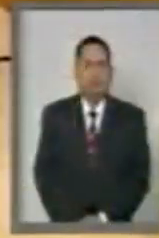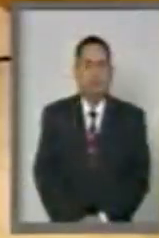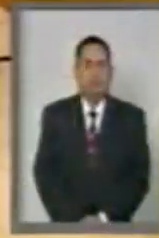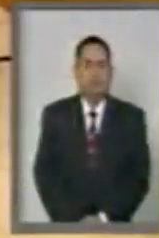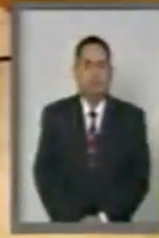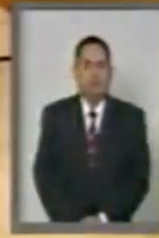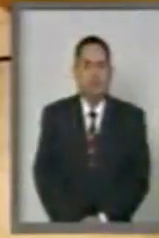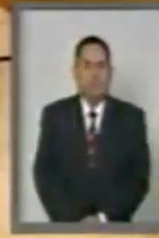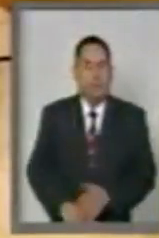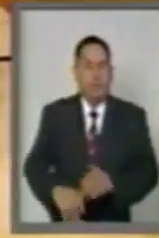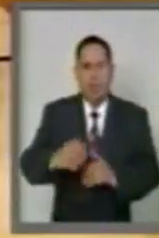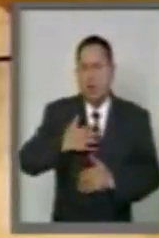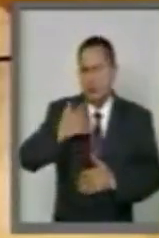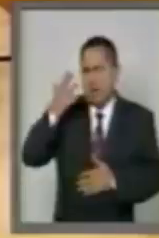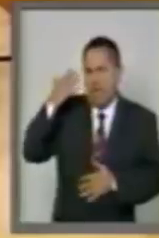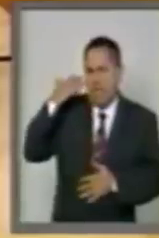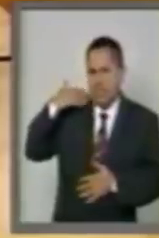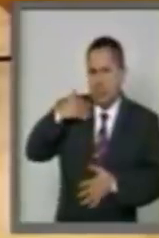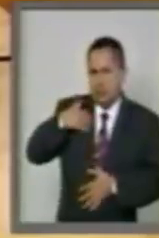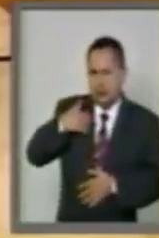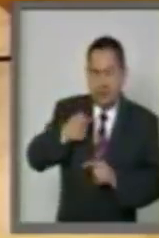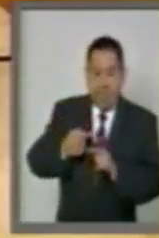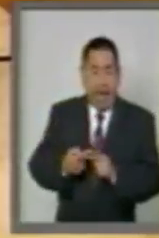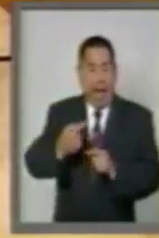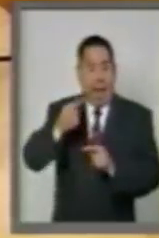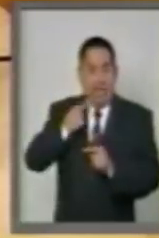Sí, yo fui el que le preguntó en su anterior